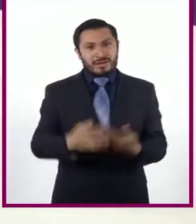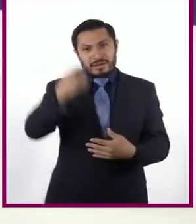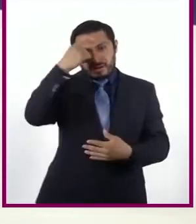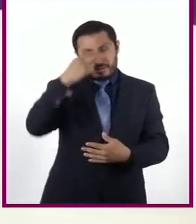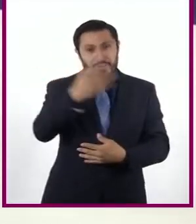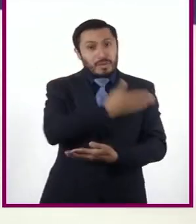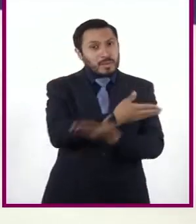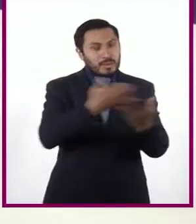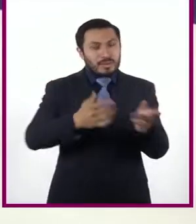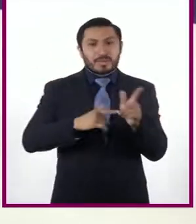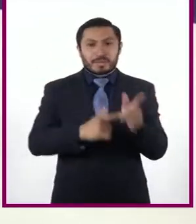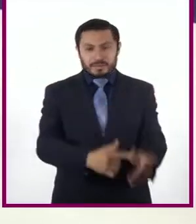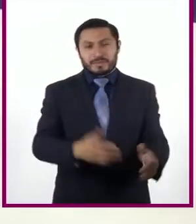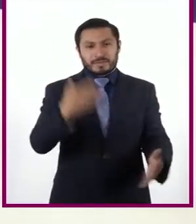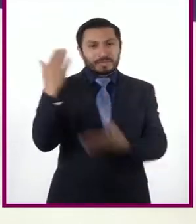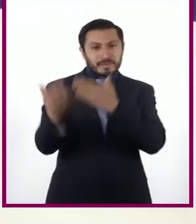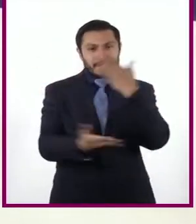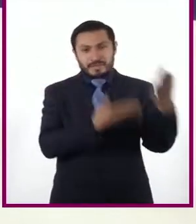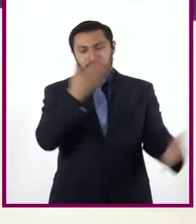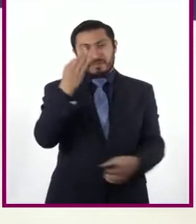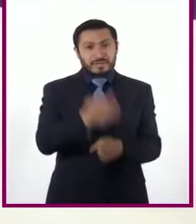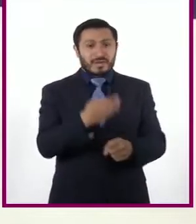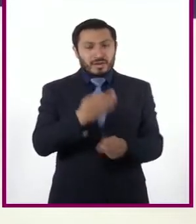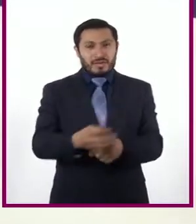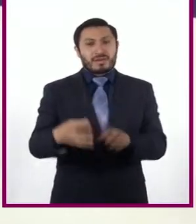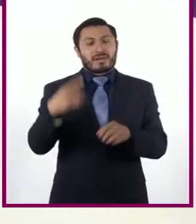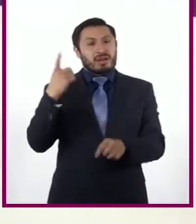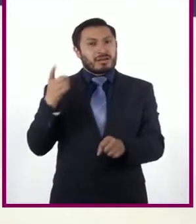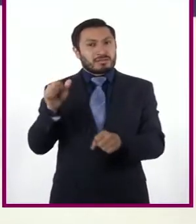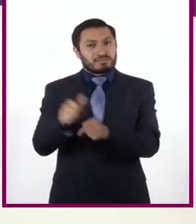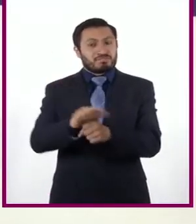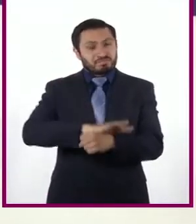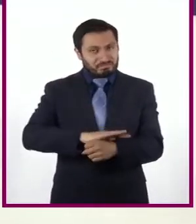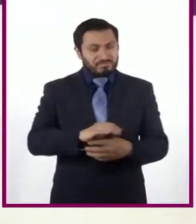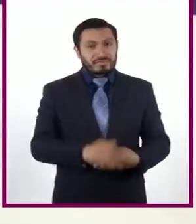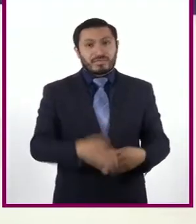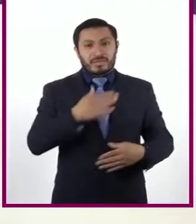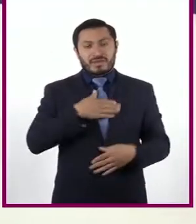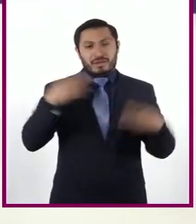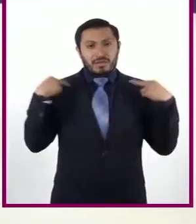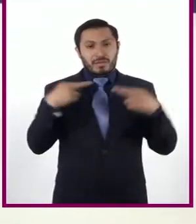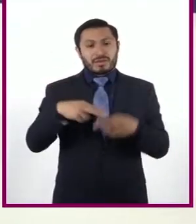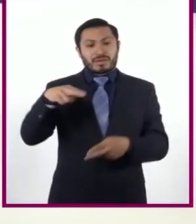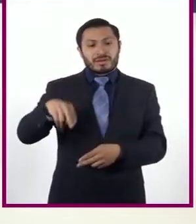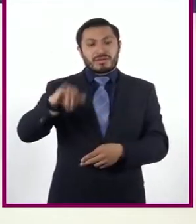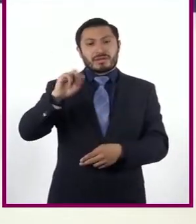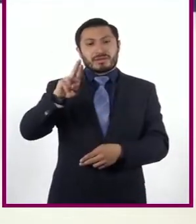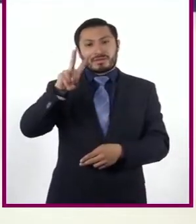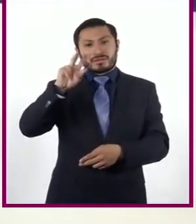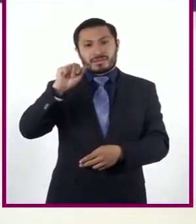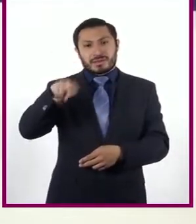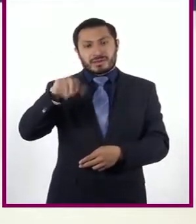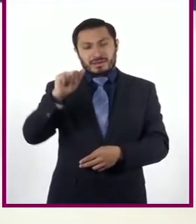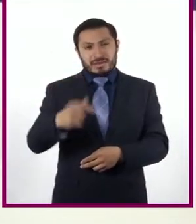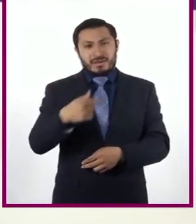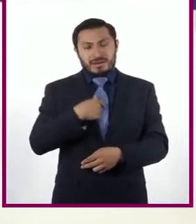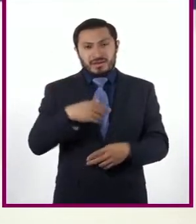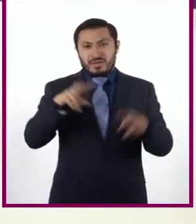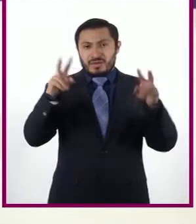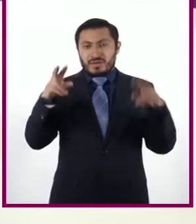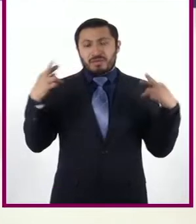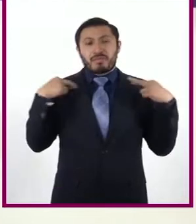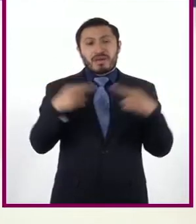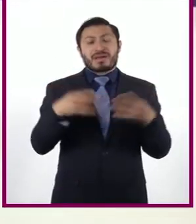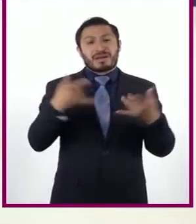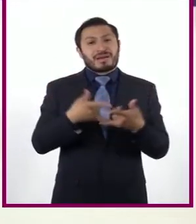continúes con tu aprendizaje en este periodo de contingencia. Soy la maestra Nirvana Galicia Juárez de la asignatura de Historia Segundo